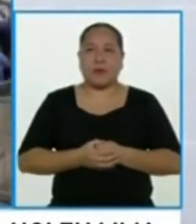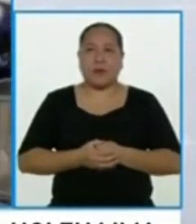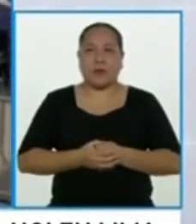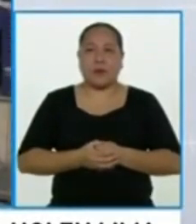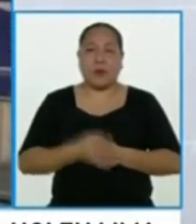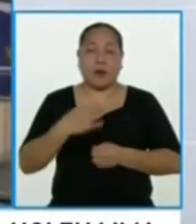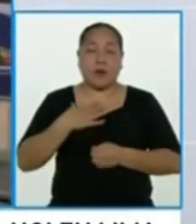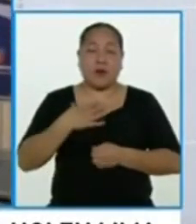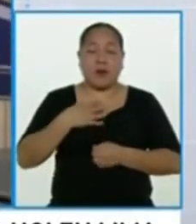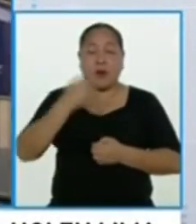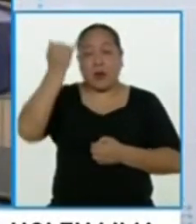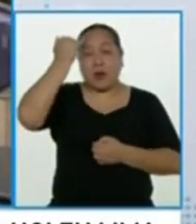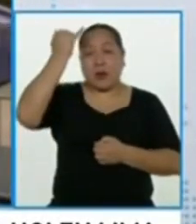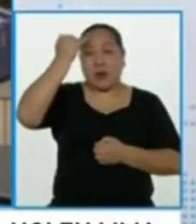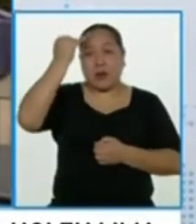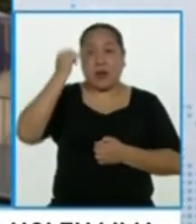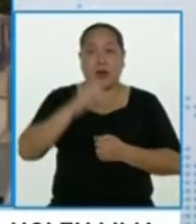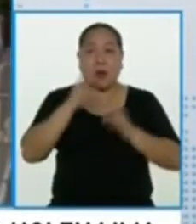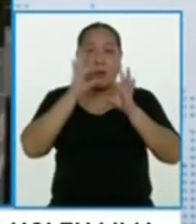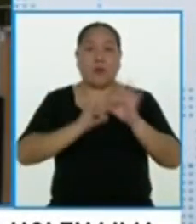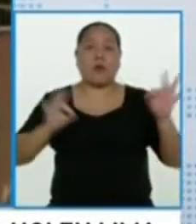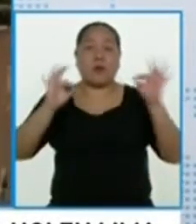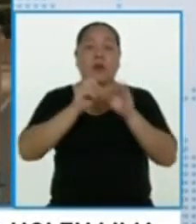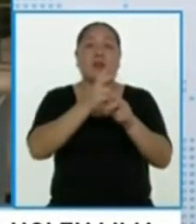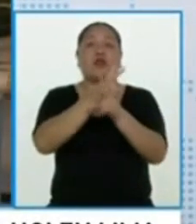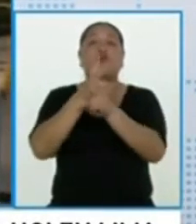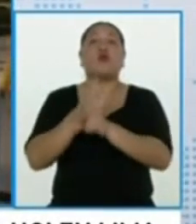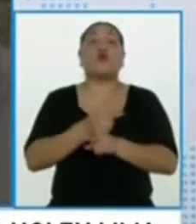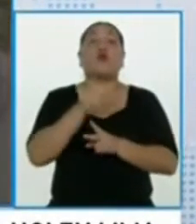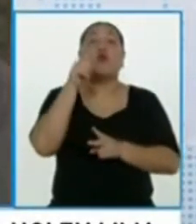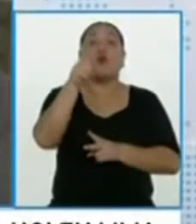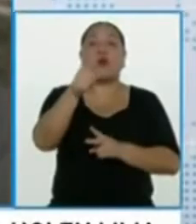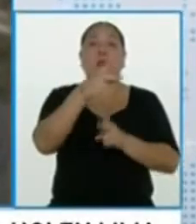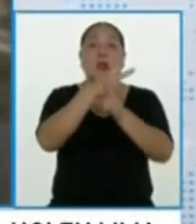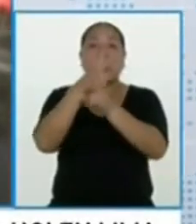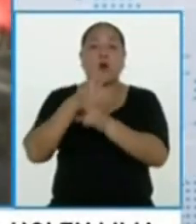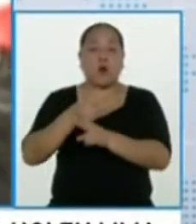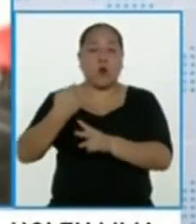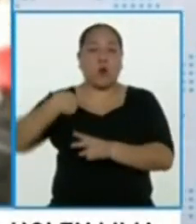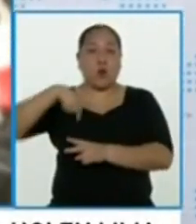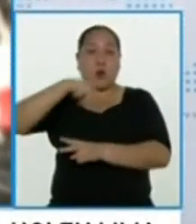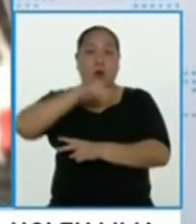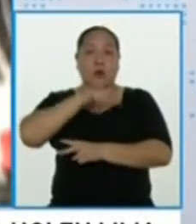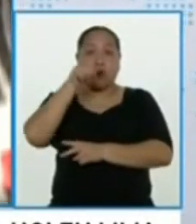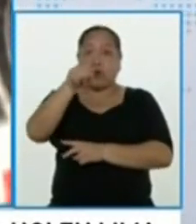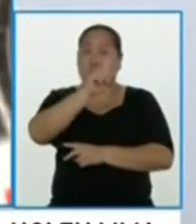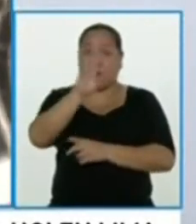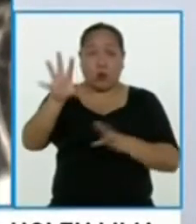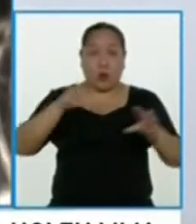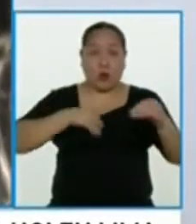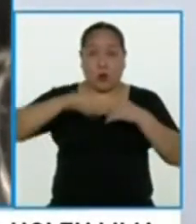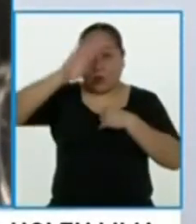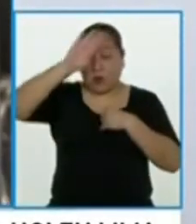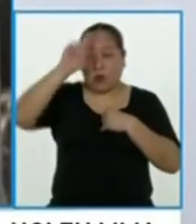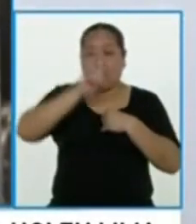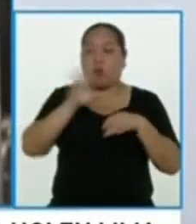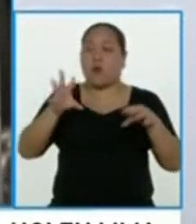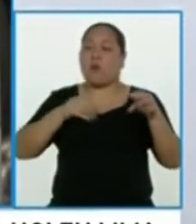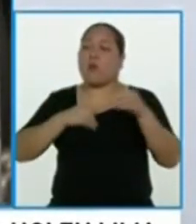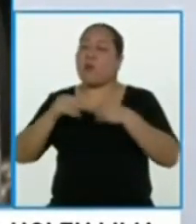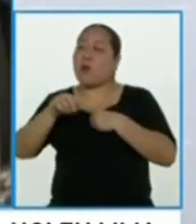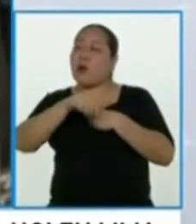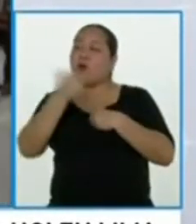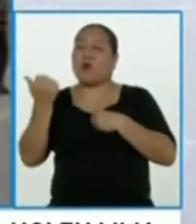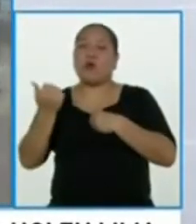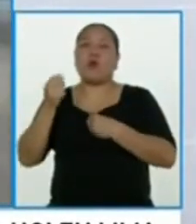Finalmente, el concepto clave es cuídate y cuídanos. Porque si tú no te infectas, no infectas a tu hermano, a tu prima, a